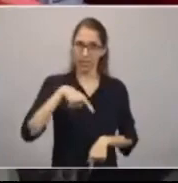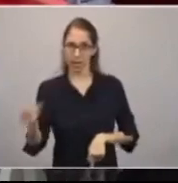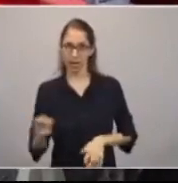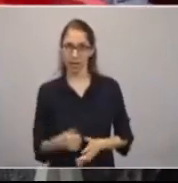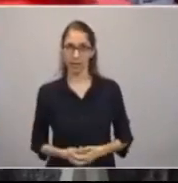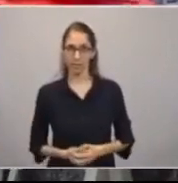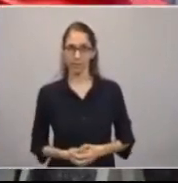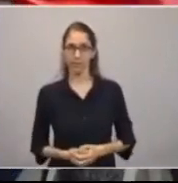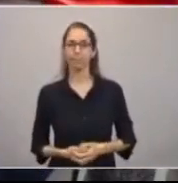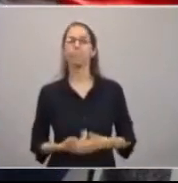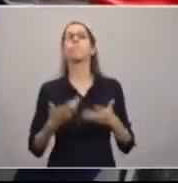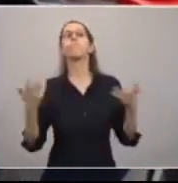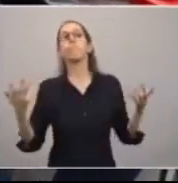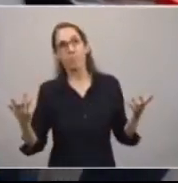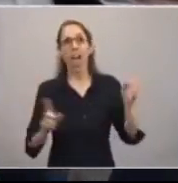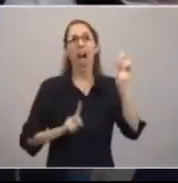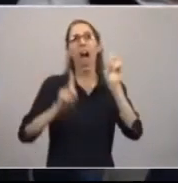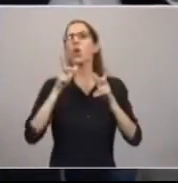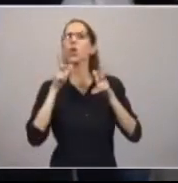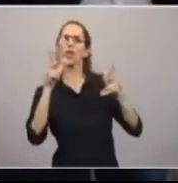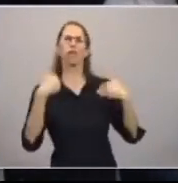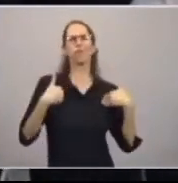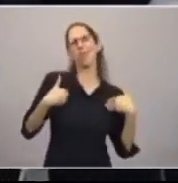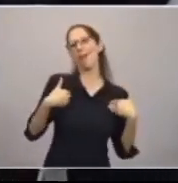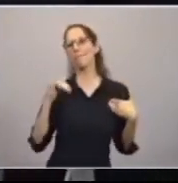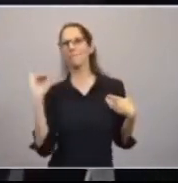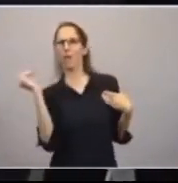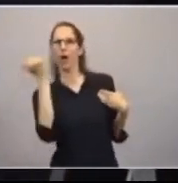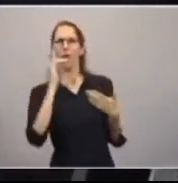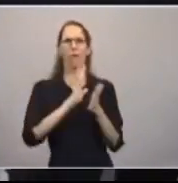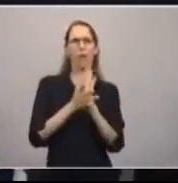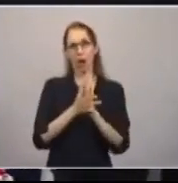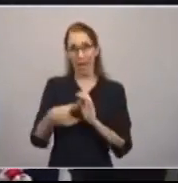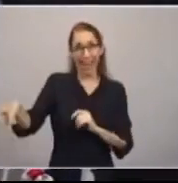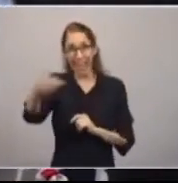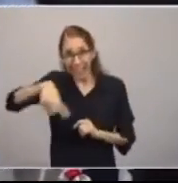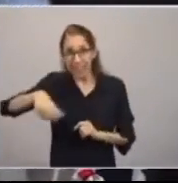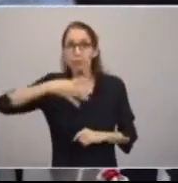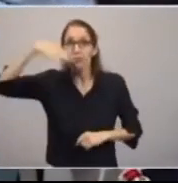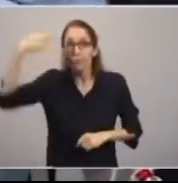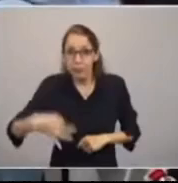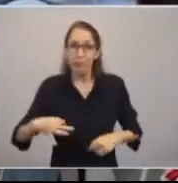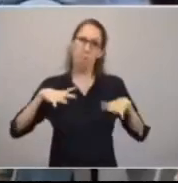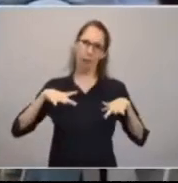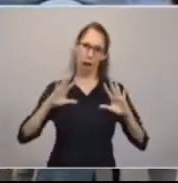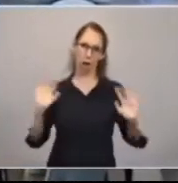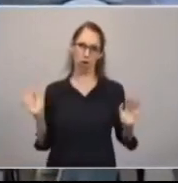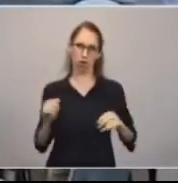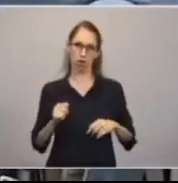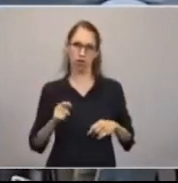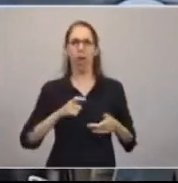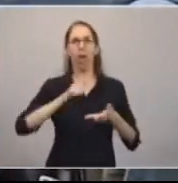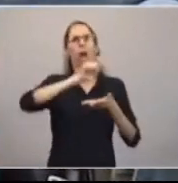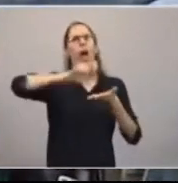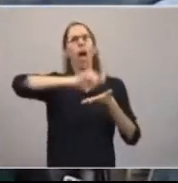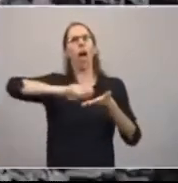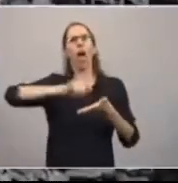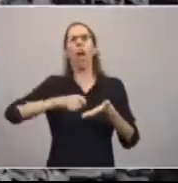Así que esos que se dicen eficientes, además son bien vagos. Los decretos se los escriben otros.